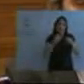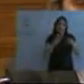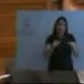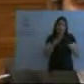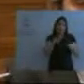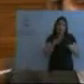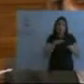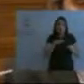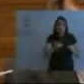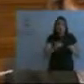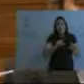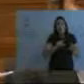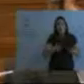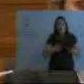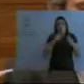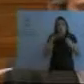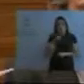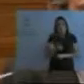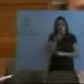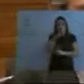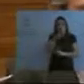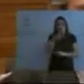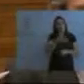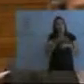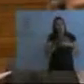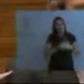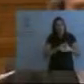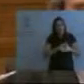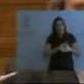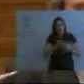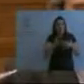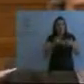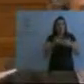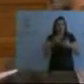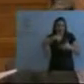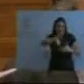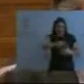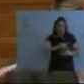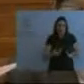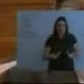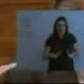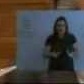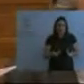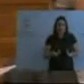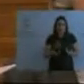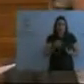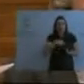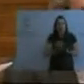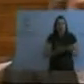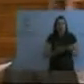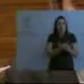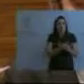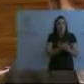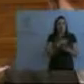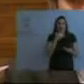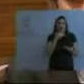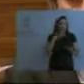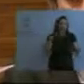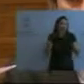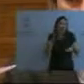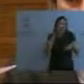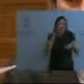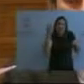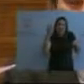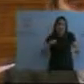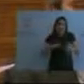ocupación de un dominio público portuario que en parte había sido acondicionado por ellos mismos. Estamos pidiendo algo nimio para el presupuesto